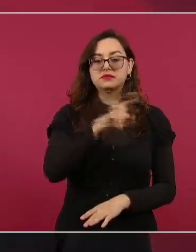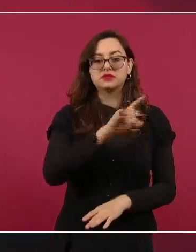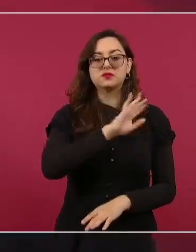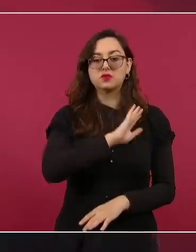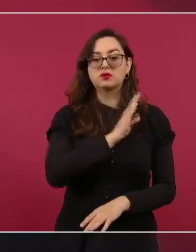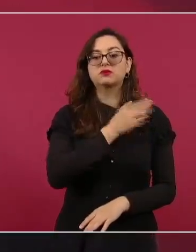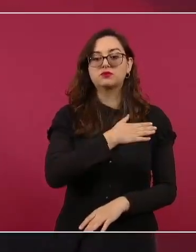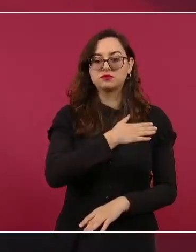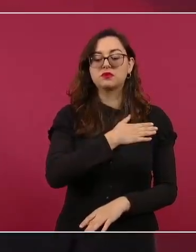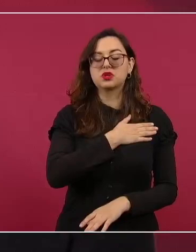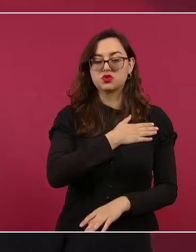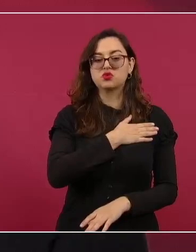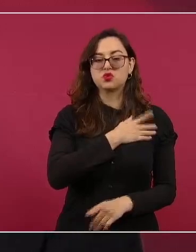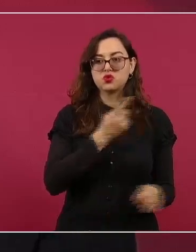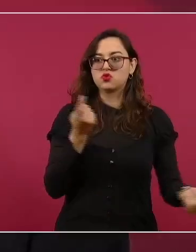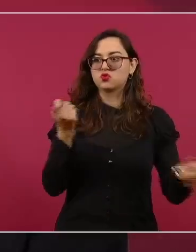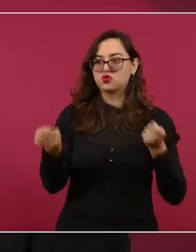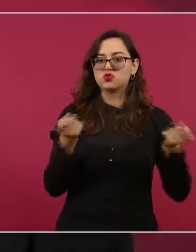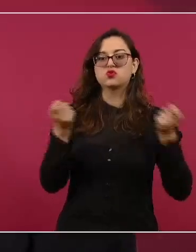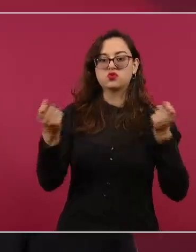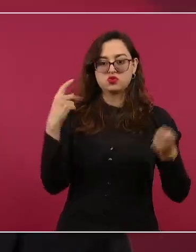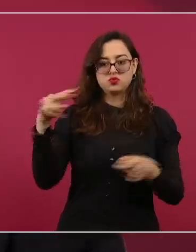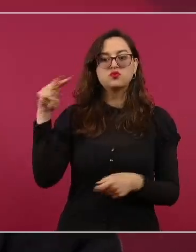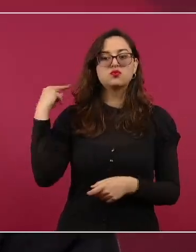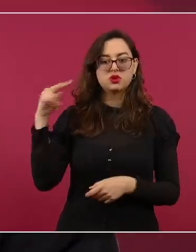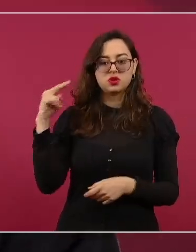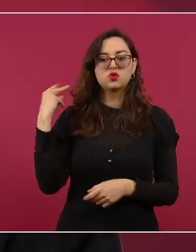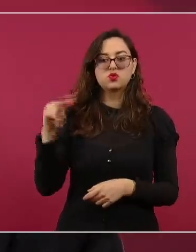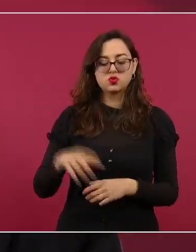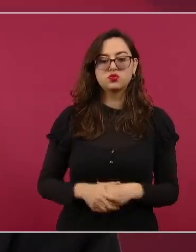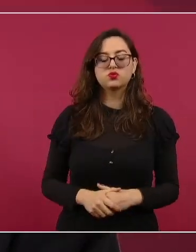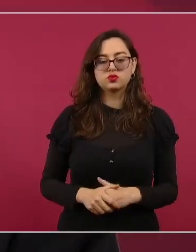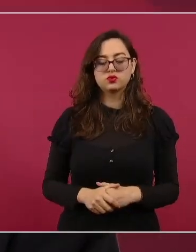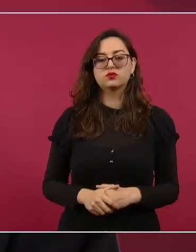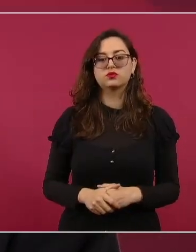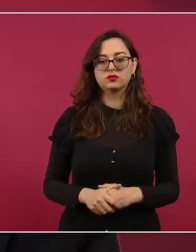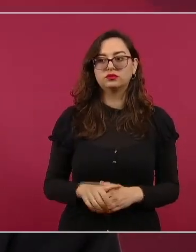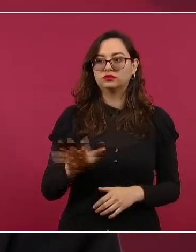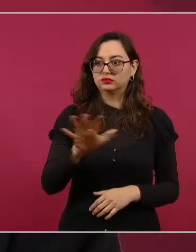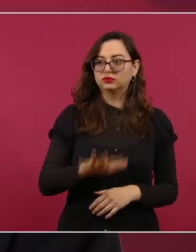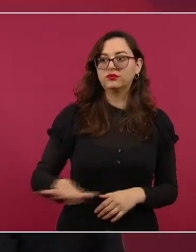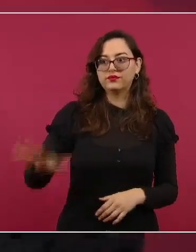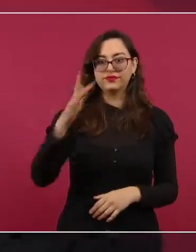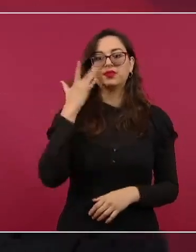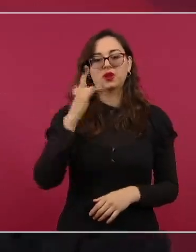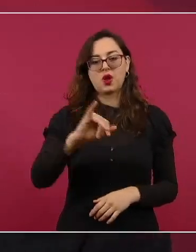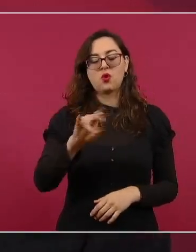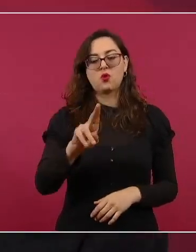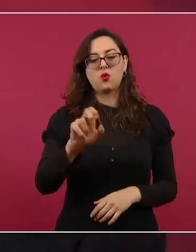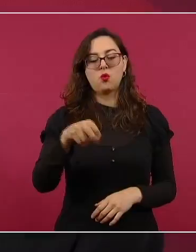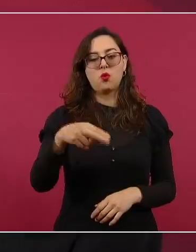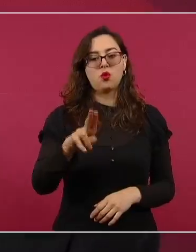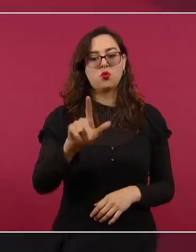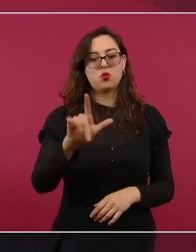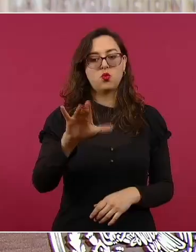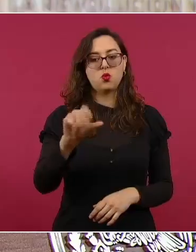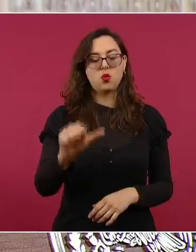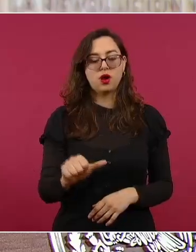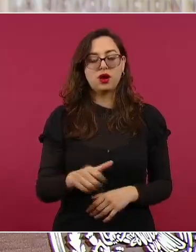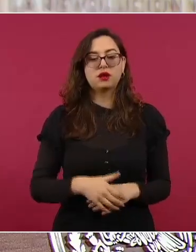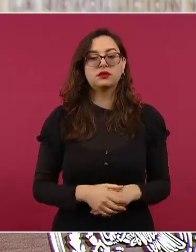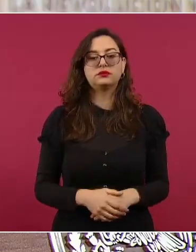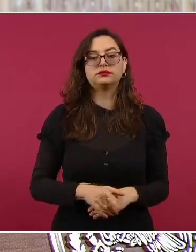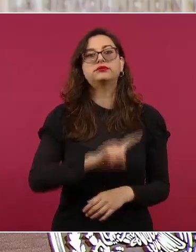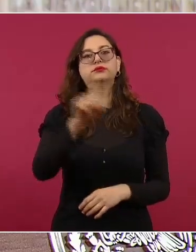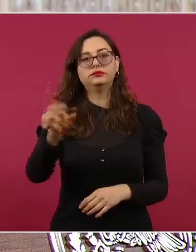españoles que tenían tomado precisamente el fuerte de San Juan de Ulúa, y luego